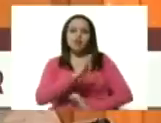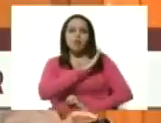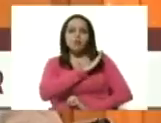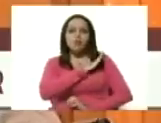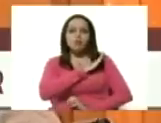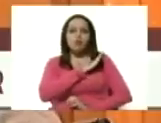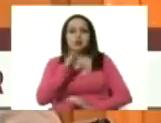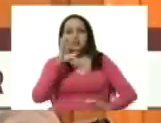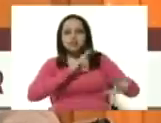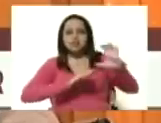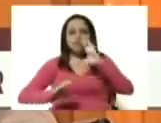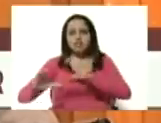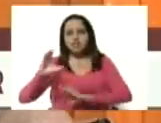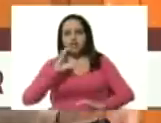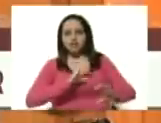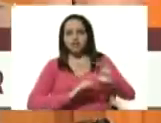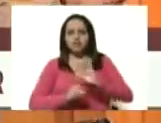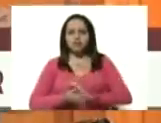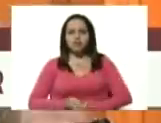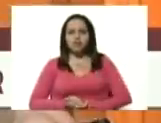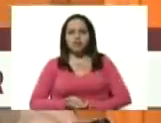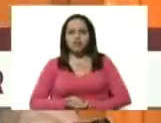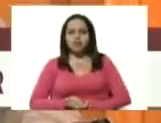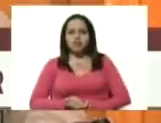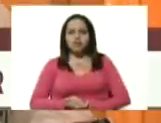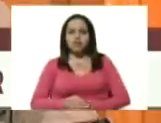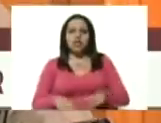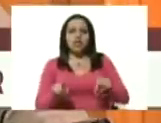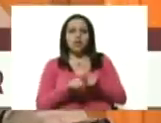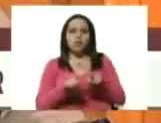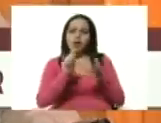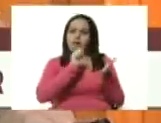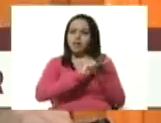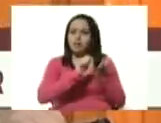ámbito científico, como la doctora Pascualina Curcio.